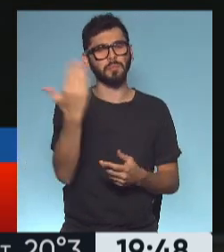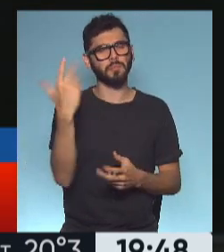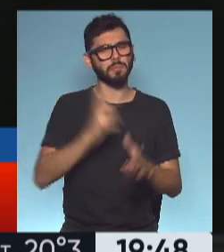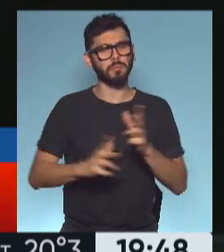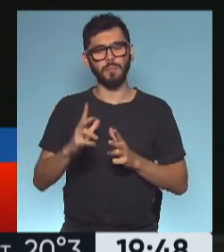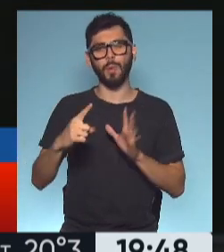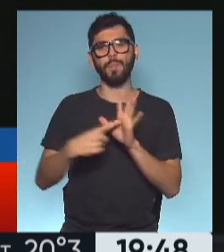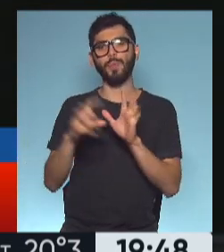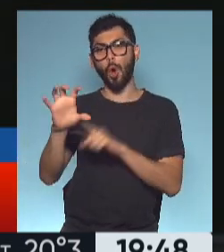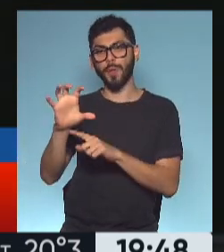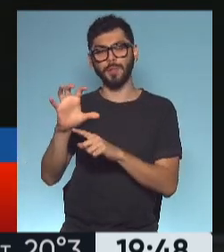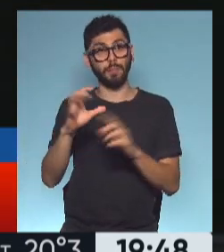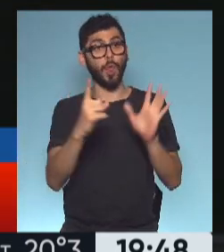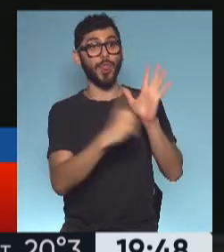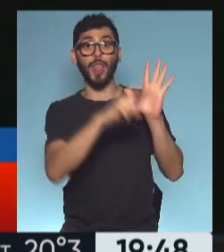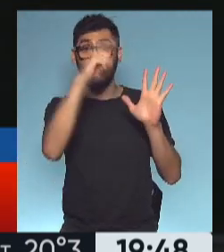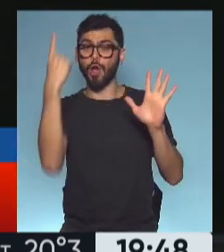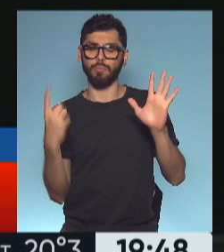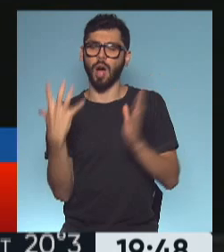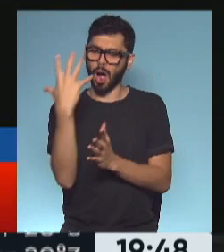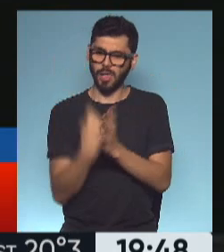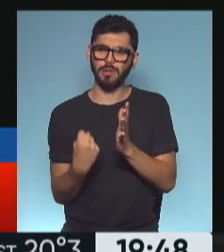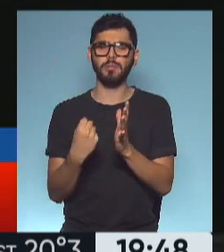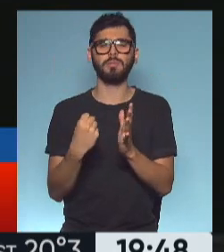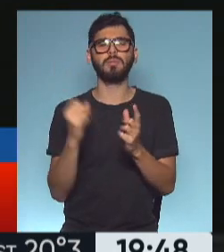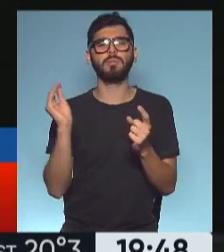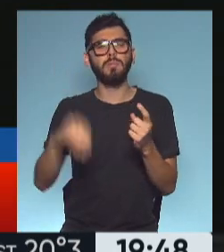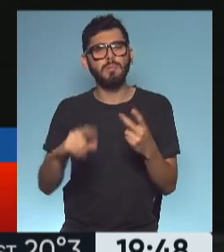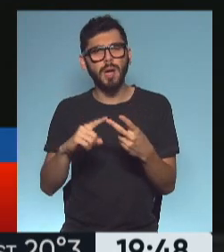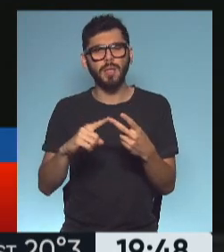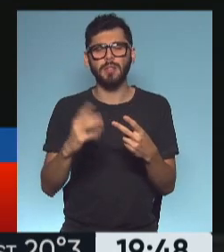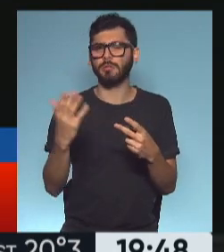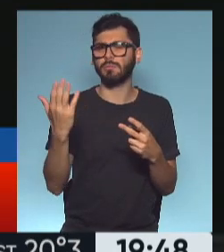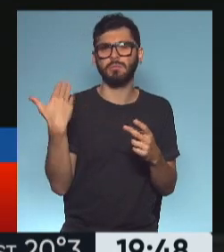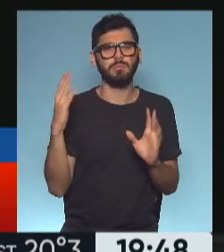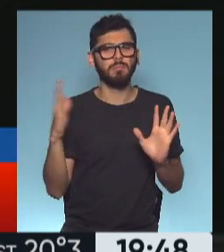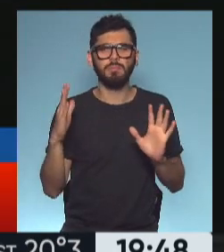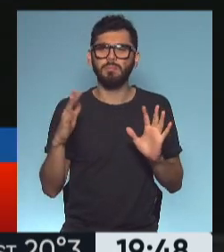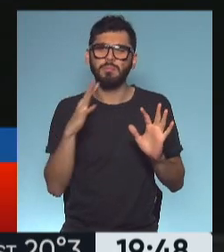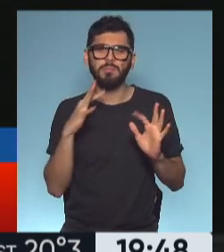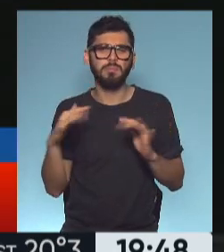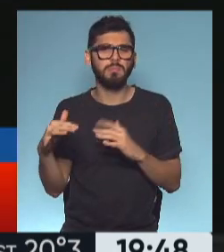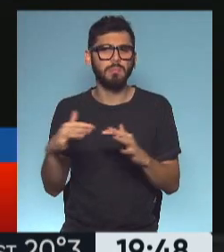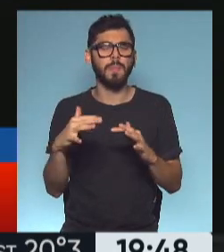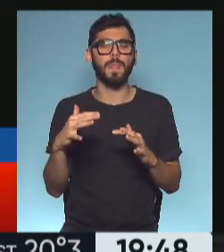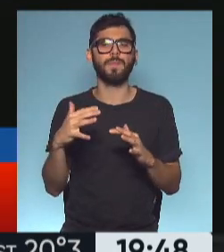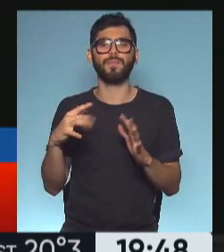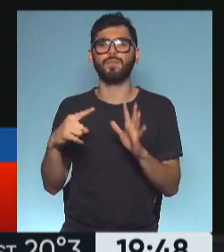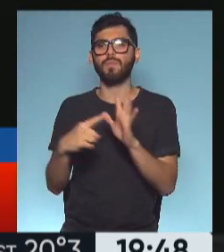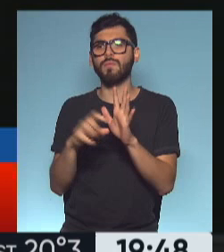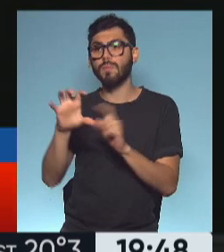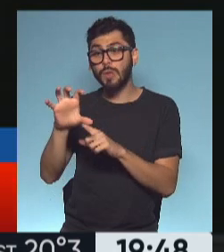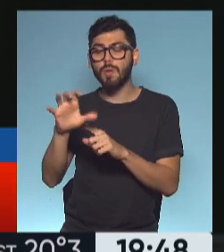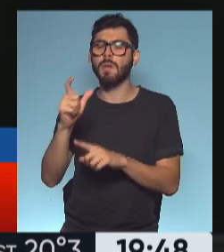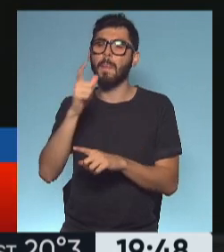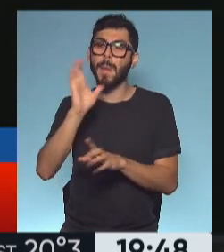provincia adhiere al decreto nacional. Había trascendido también en los momentos previos que era más proclive la provincia a un